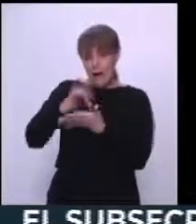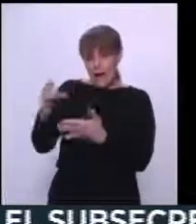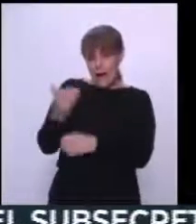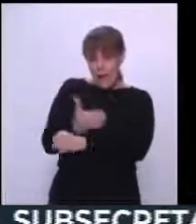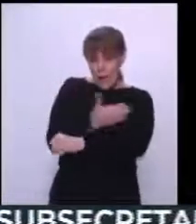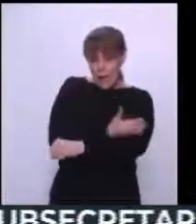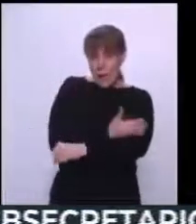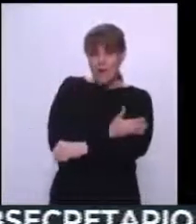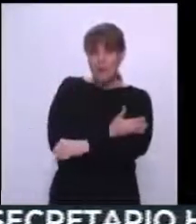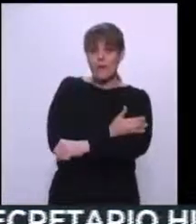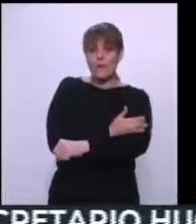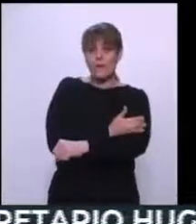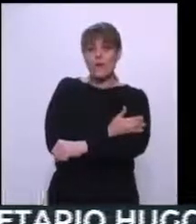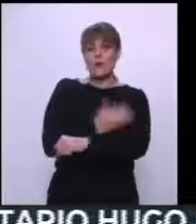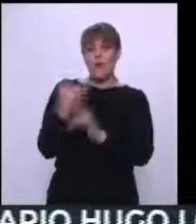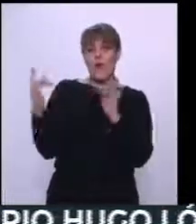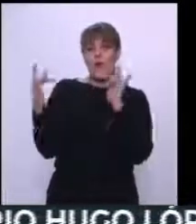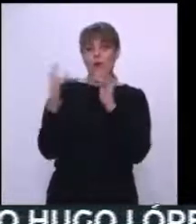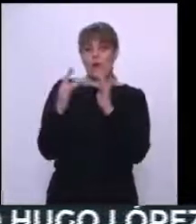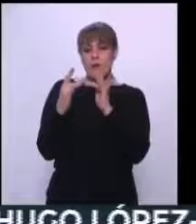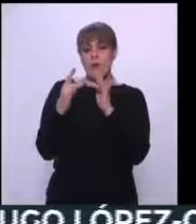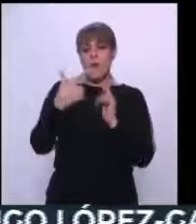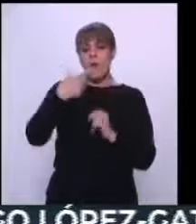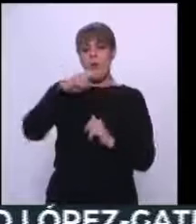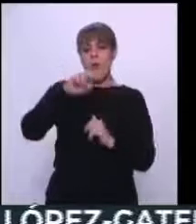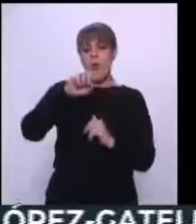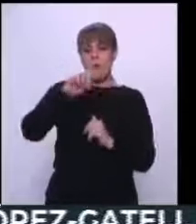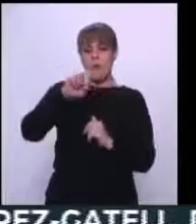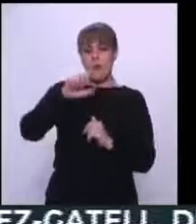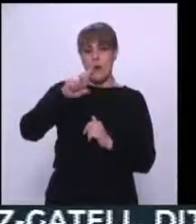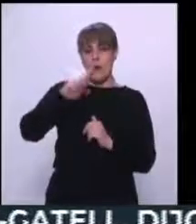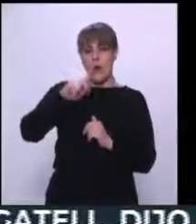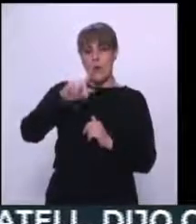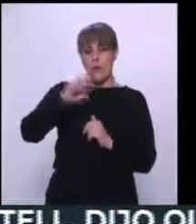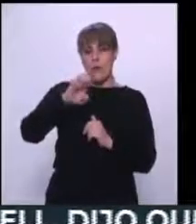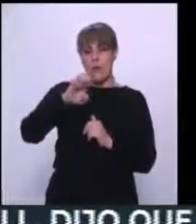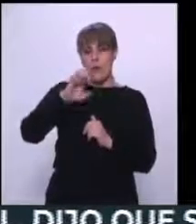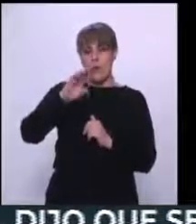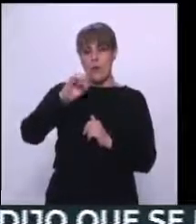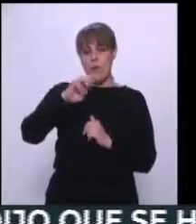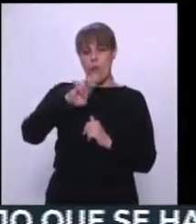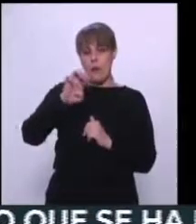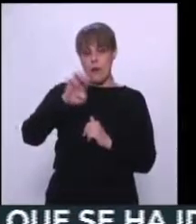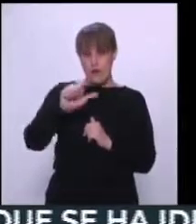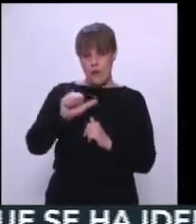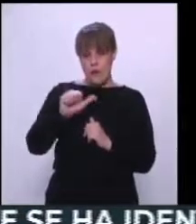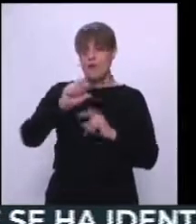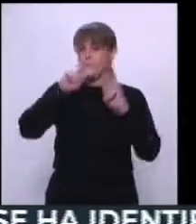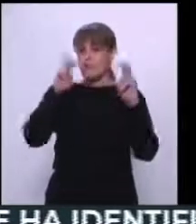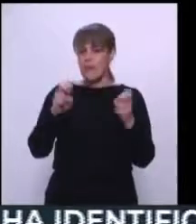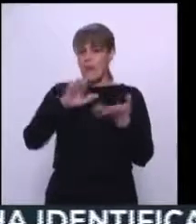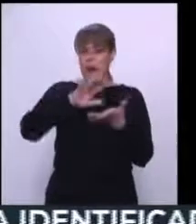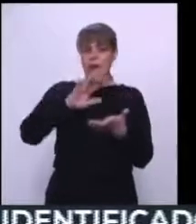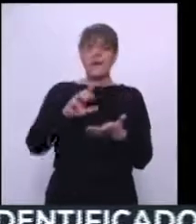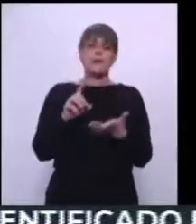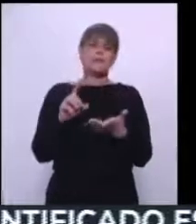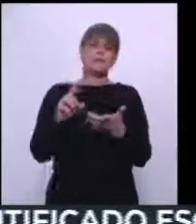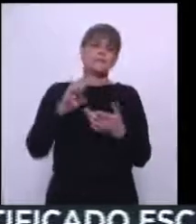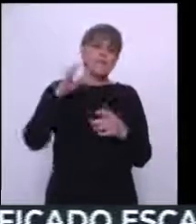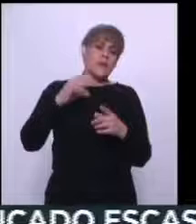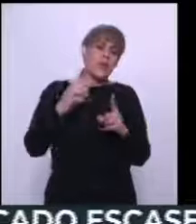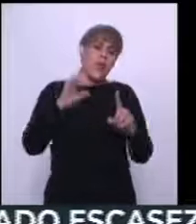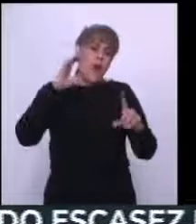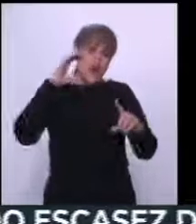mucho que nos tome la comunicación la especialista Guadalupe Correa, profesora asociada en temas de delincuencia organizada, narcotráfico